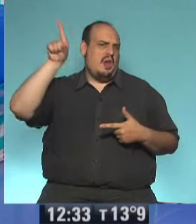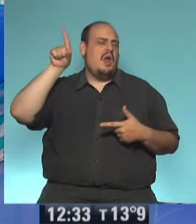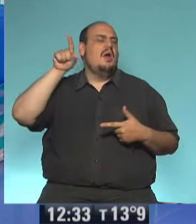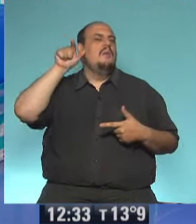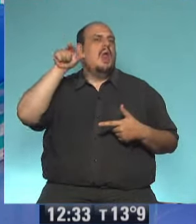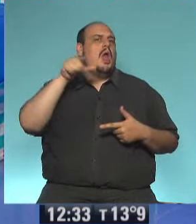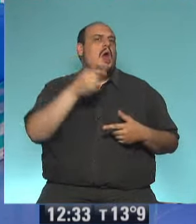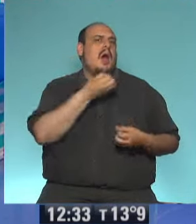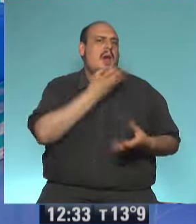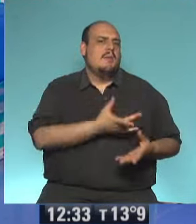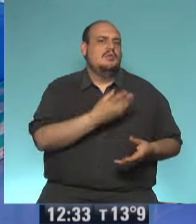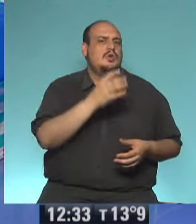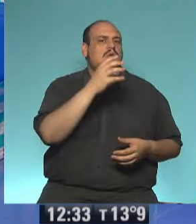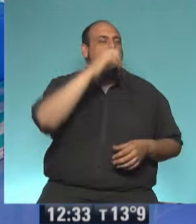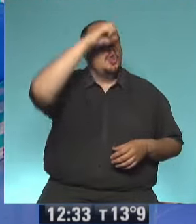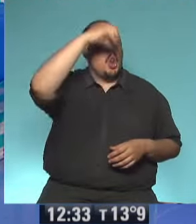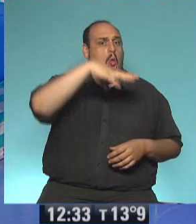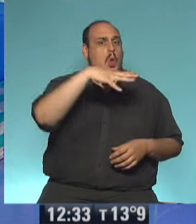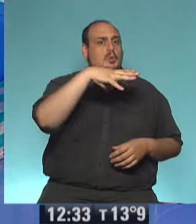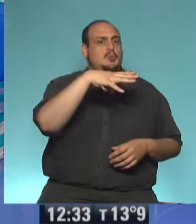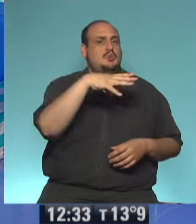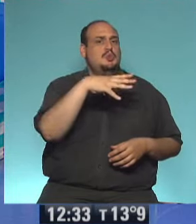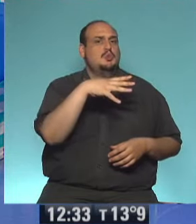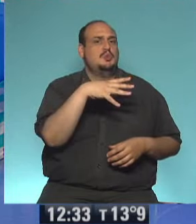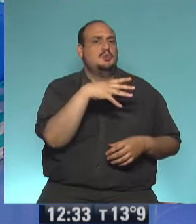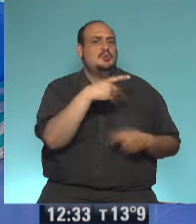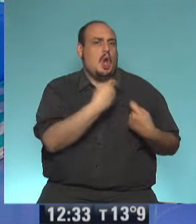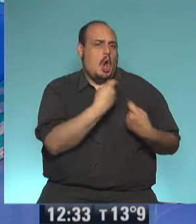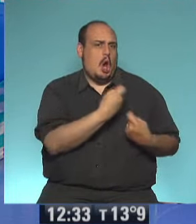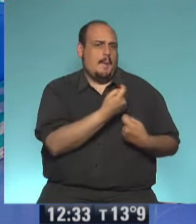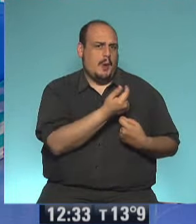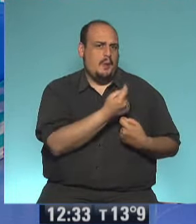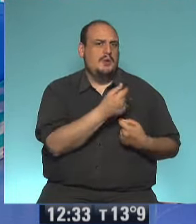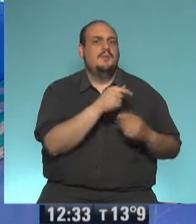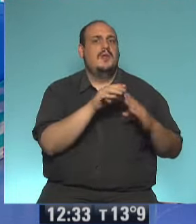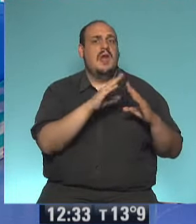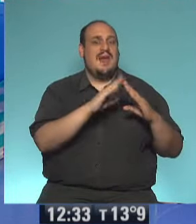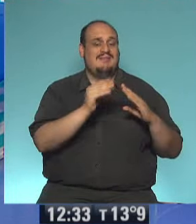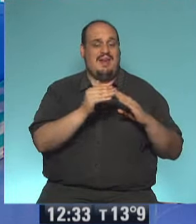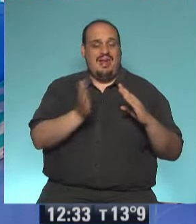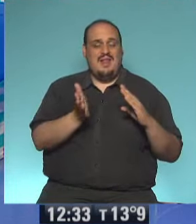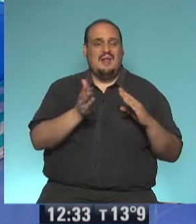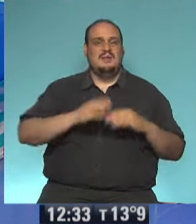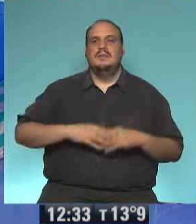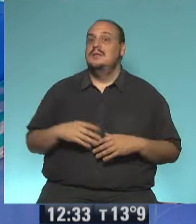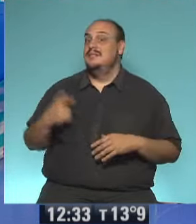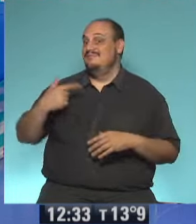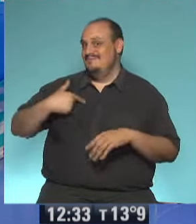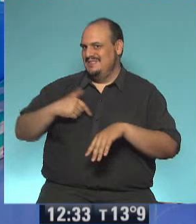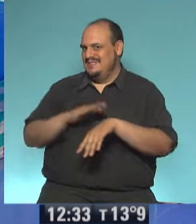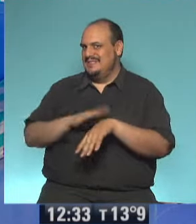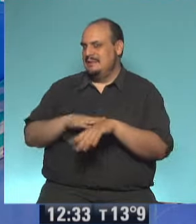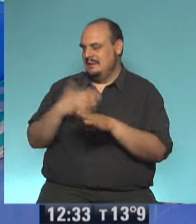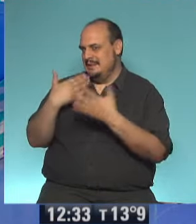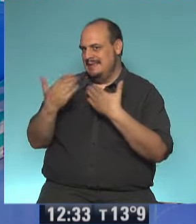farol que tiene. Le tiene una luz de esas que no consumen y es divina. Y adelante tiene un lugar, yo le agradezco por darle hermoso. Mi tiempo, le agradezco por